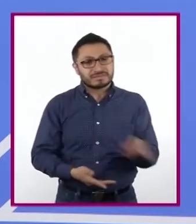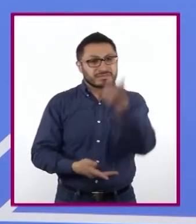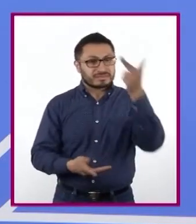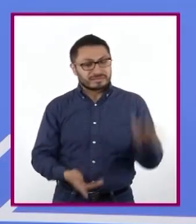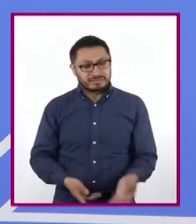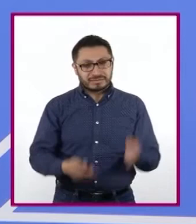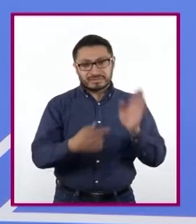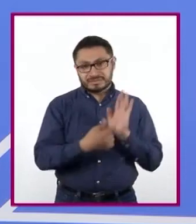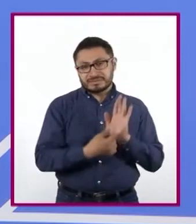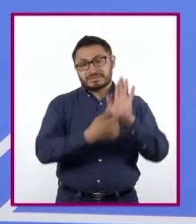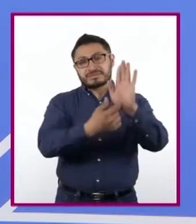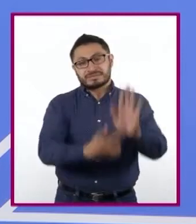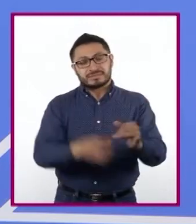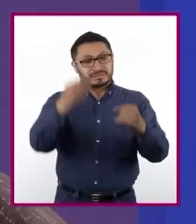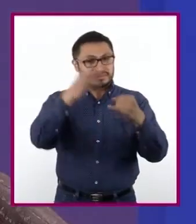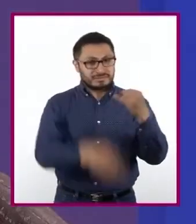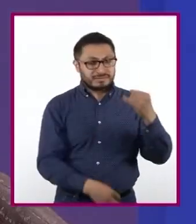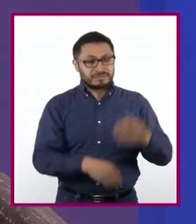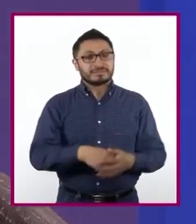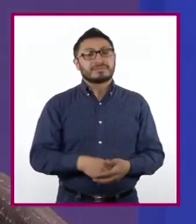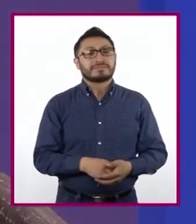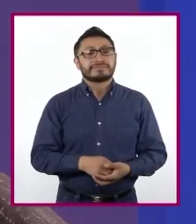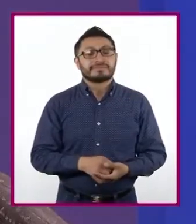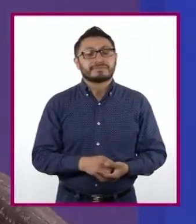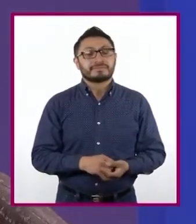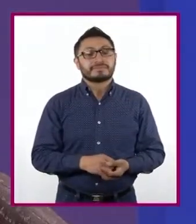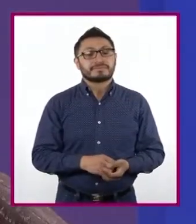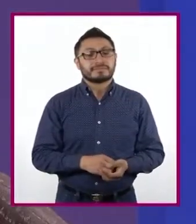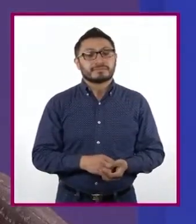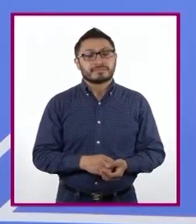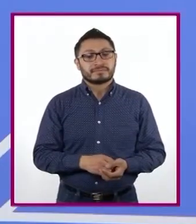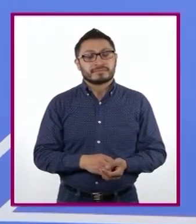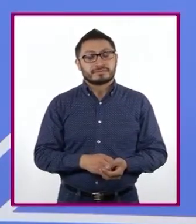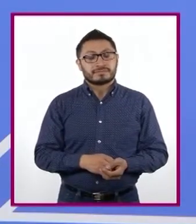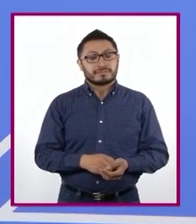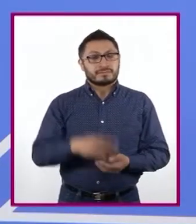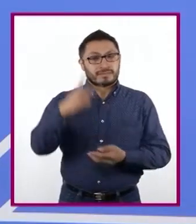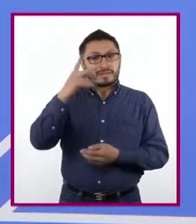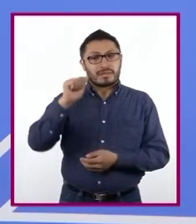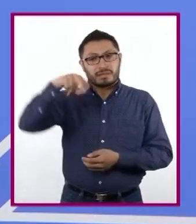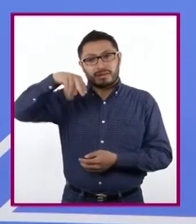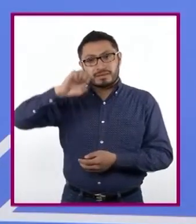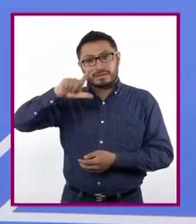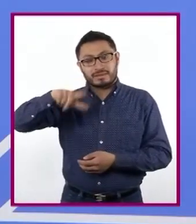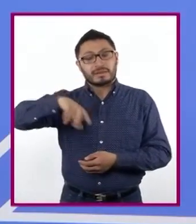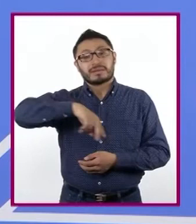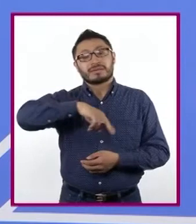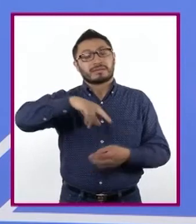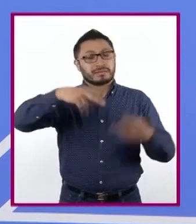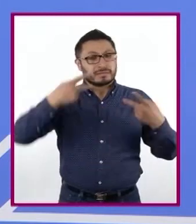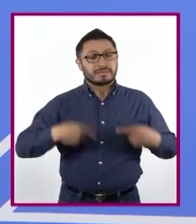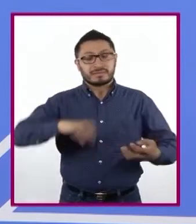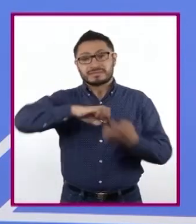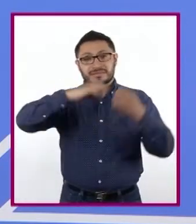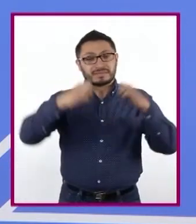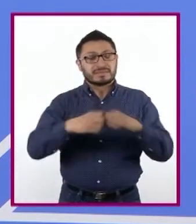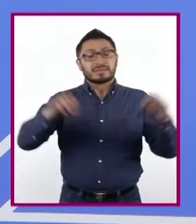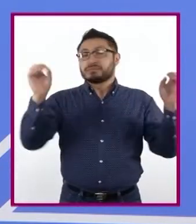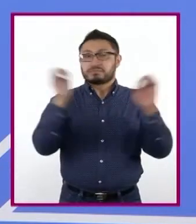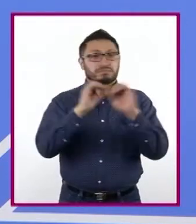y exponerlas al final. En un panel, nadie es enemigo de